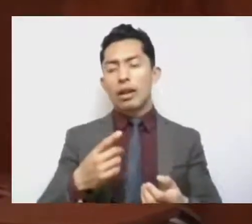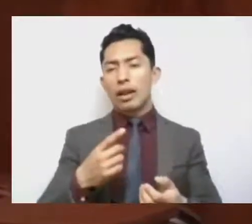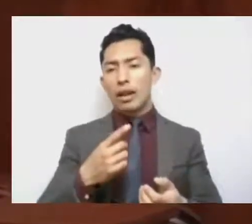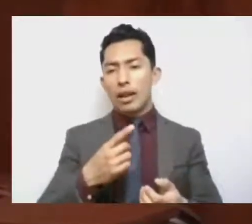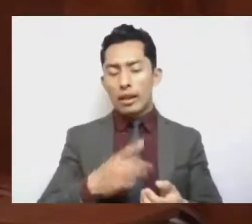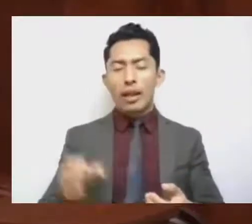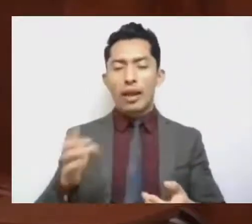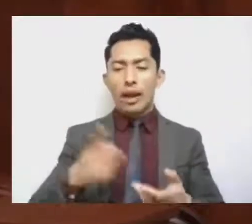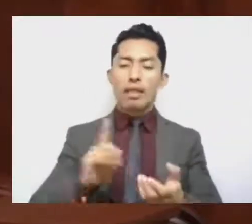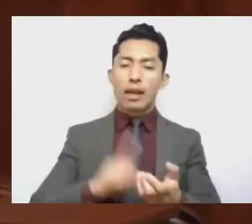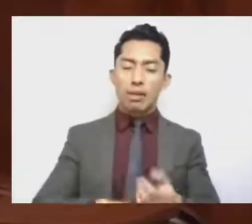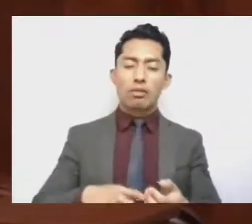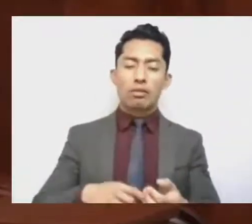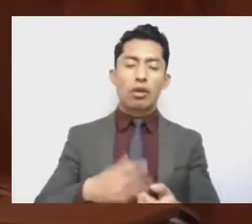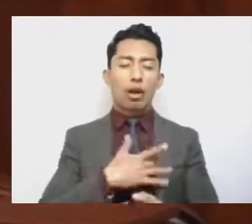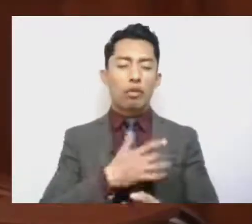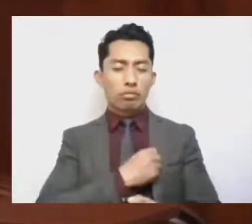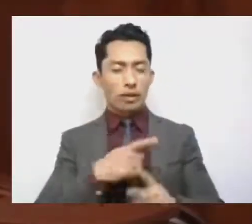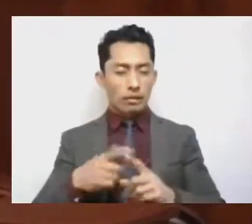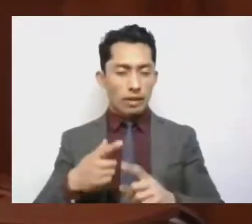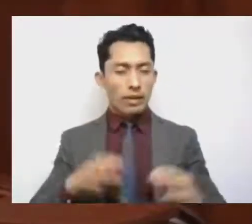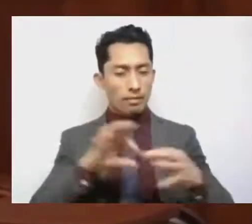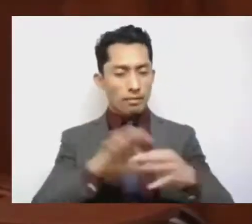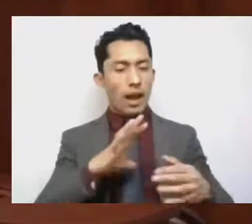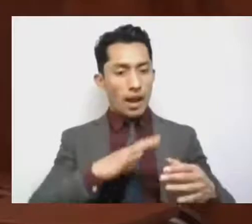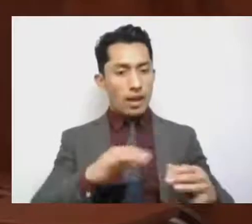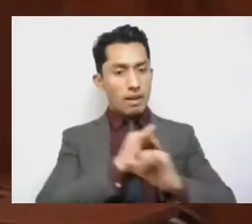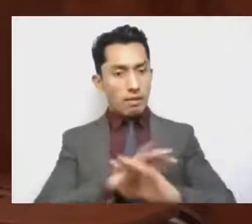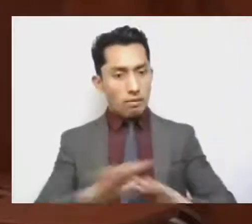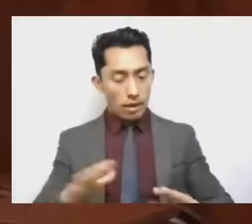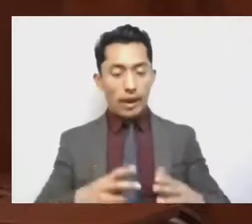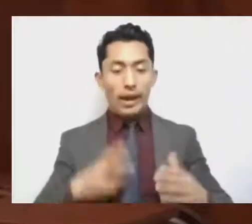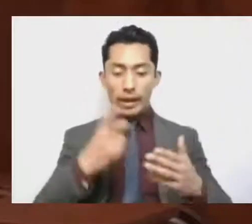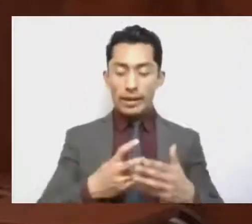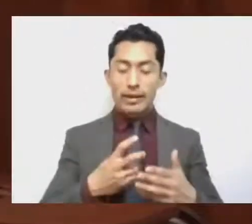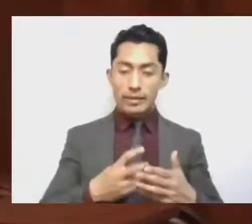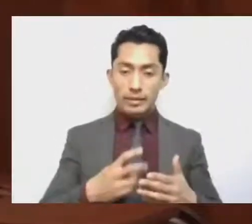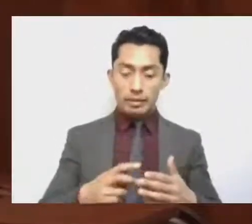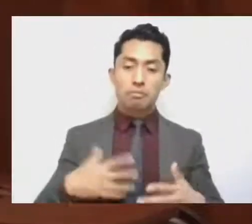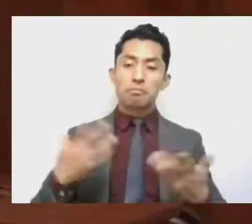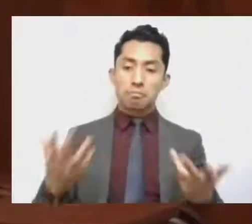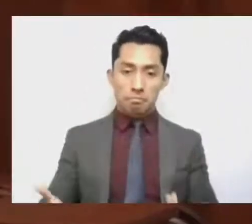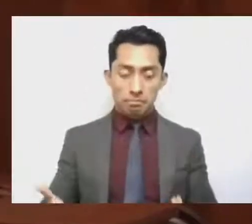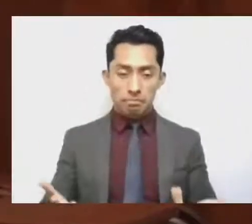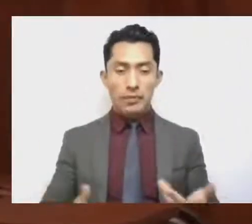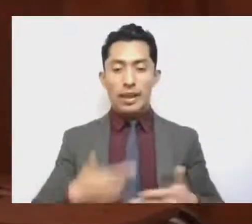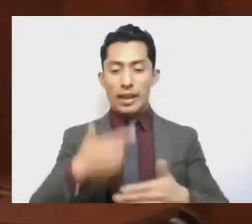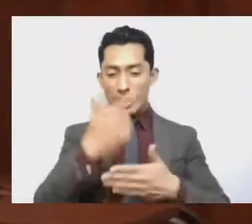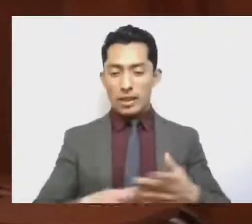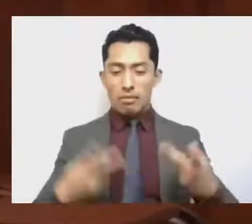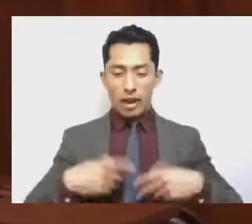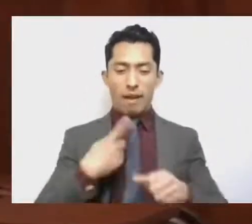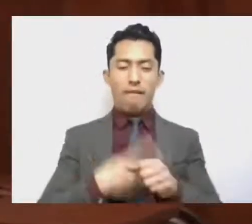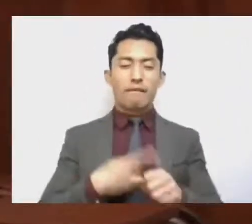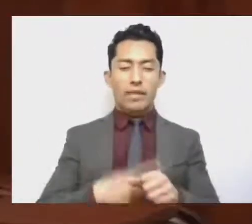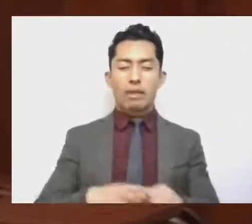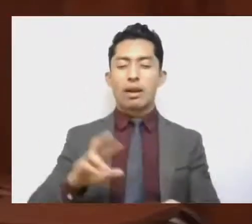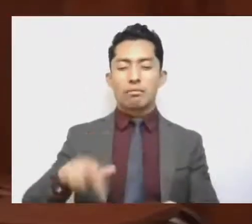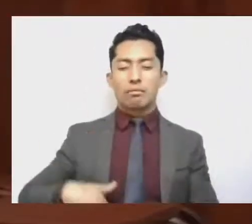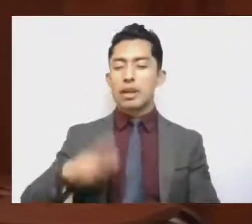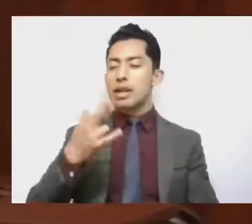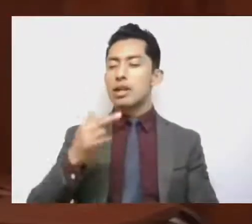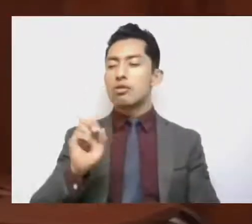e Hipertensión. La información que pueda obtenerse de un registro renal ayudará a tomar mejores